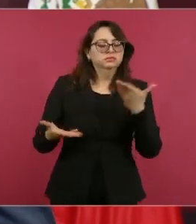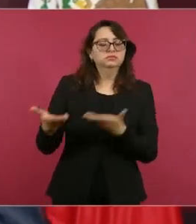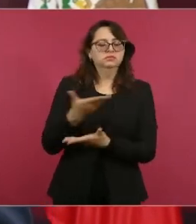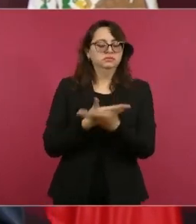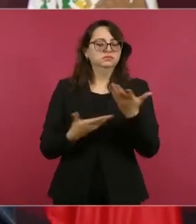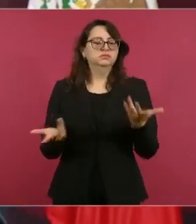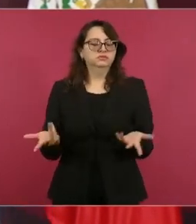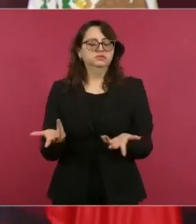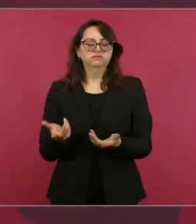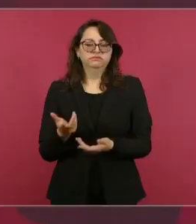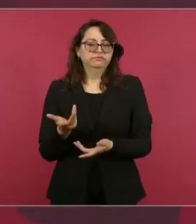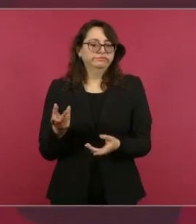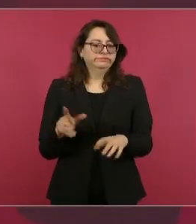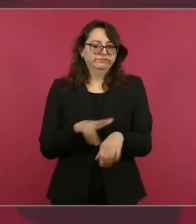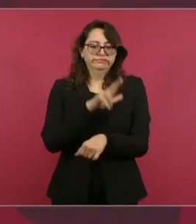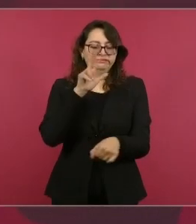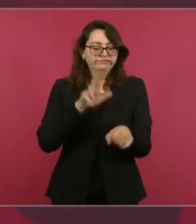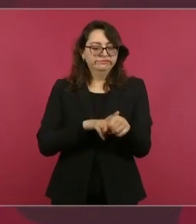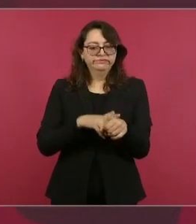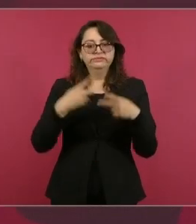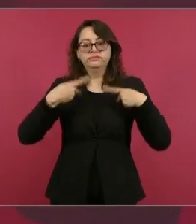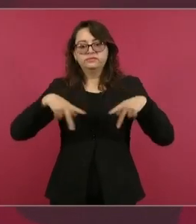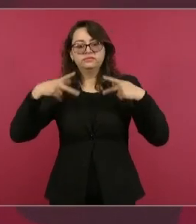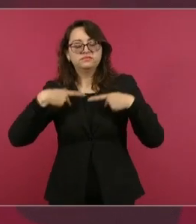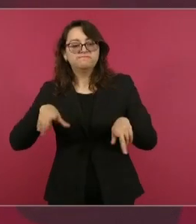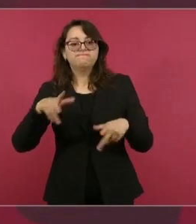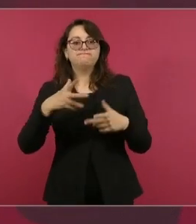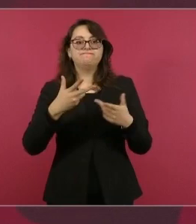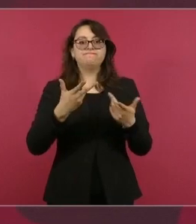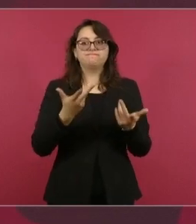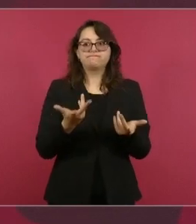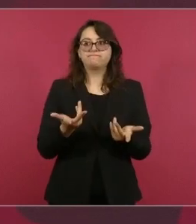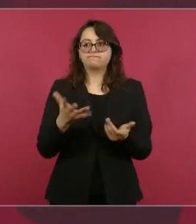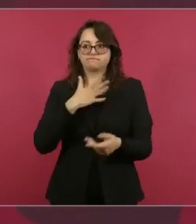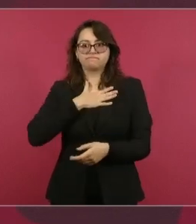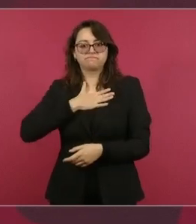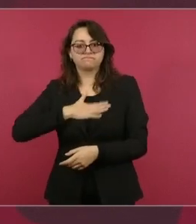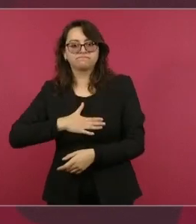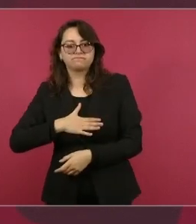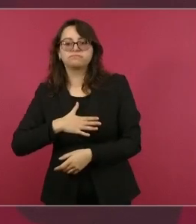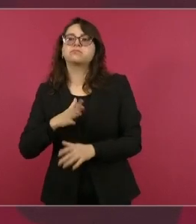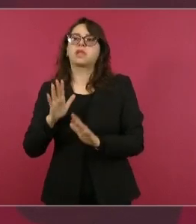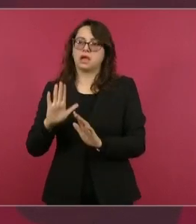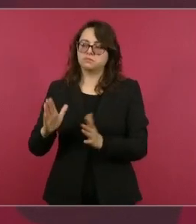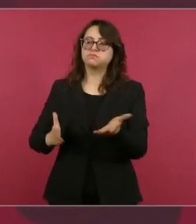intereses, ¿no?, o gente que quiere sacar provecho,